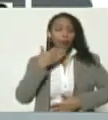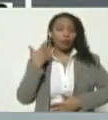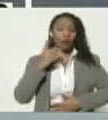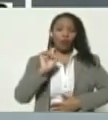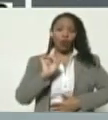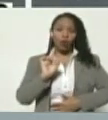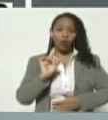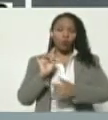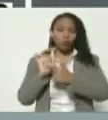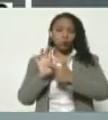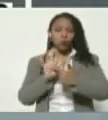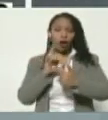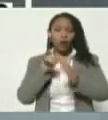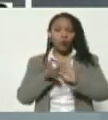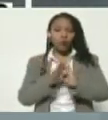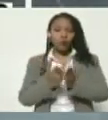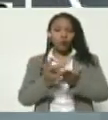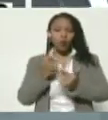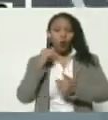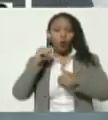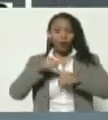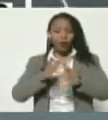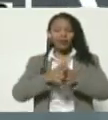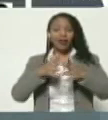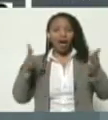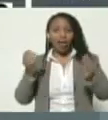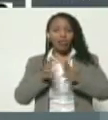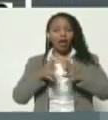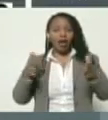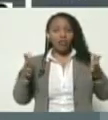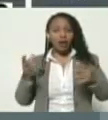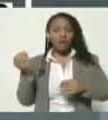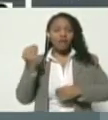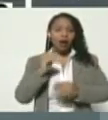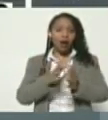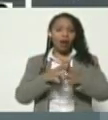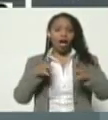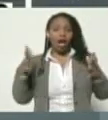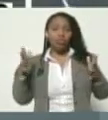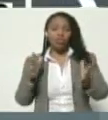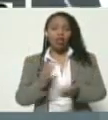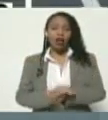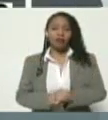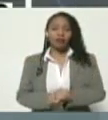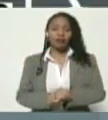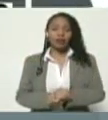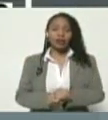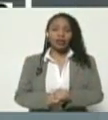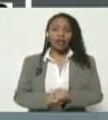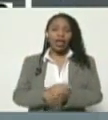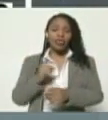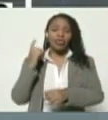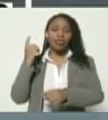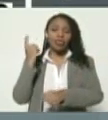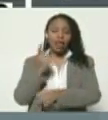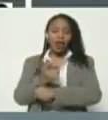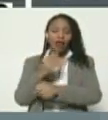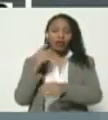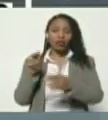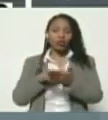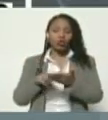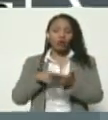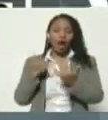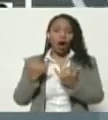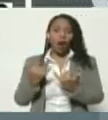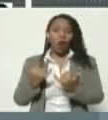lo ha demostrado el pueblo de Venezuela hoy, grandeza, grandeza y más grandeza. Es lo que debe desatarse ahora